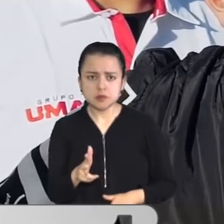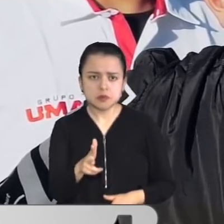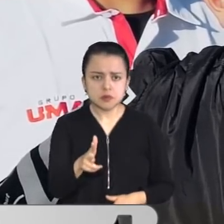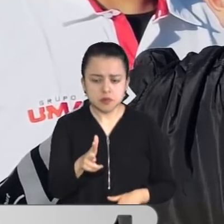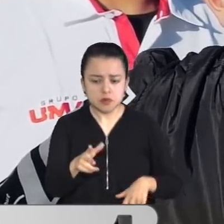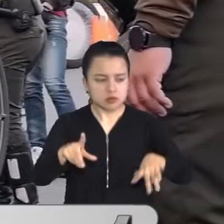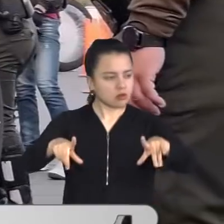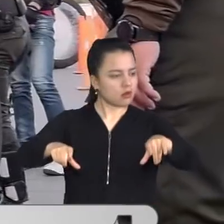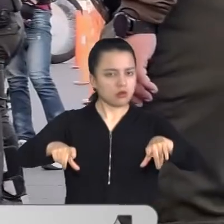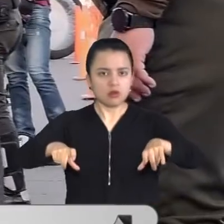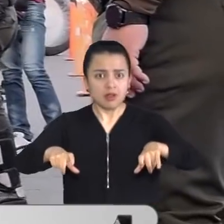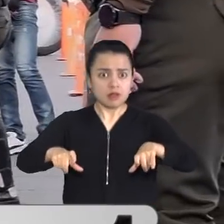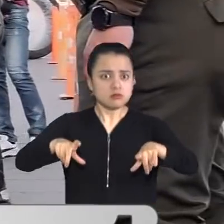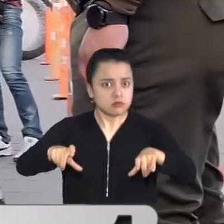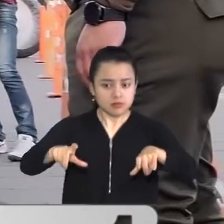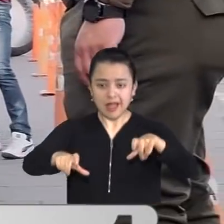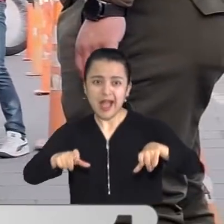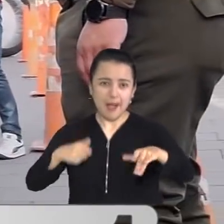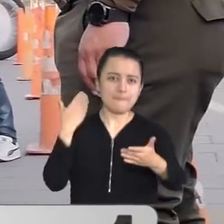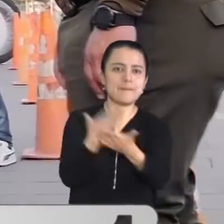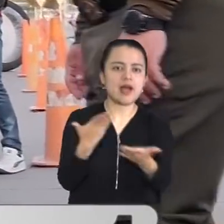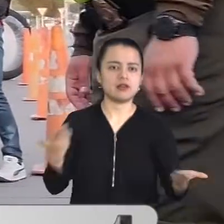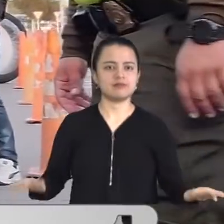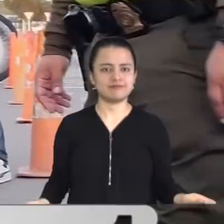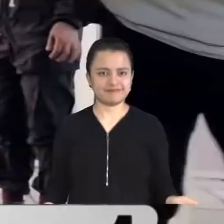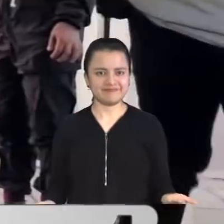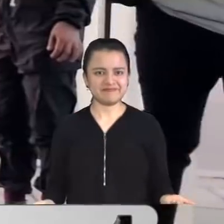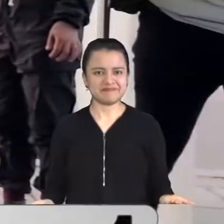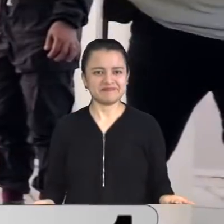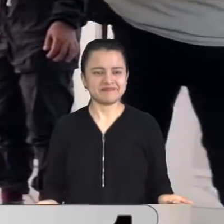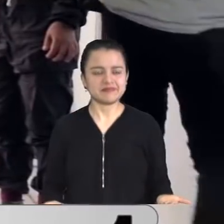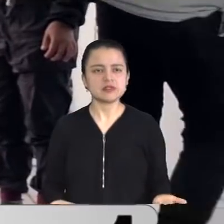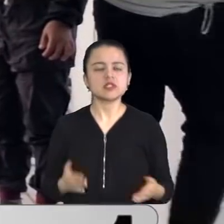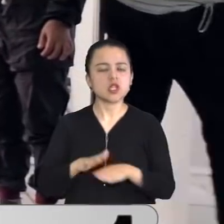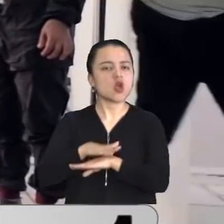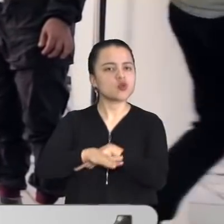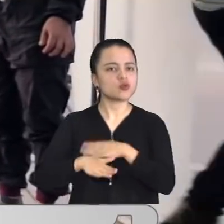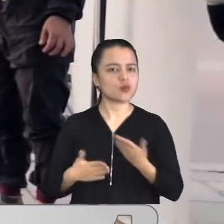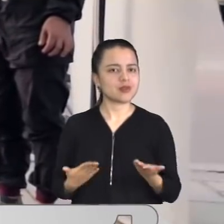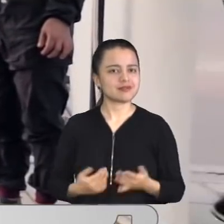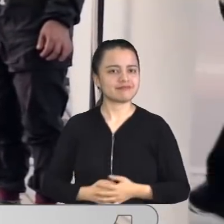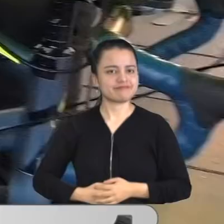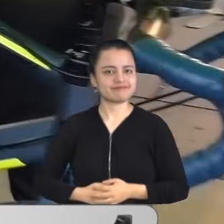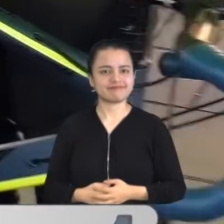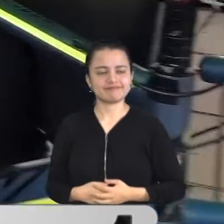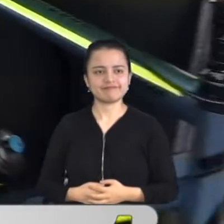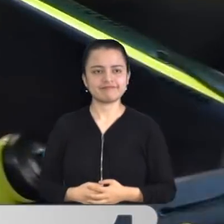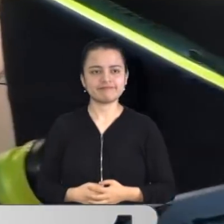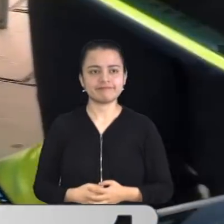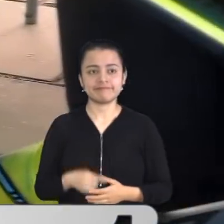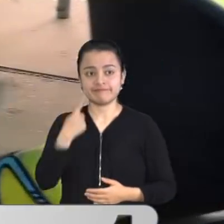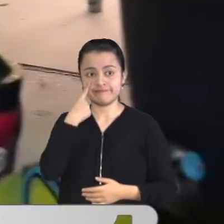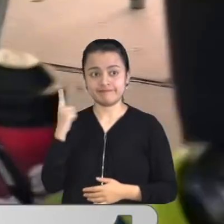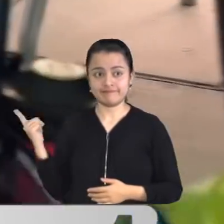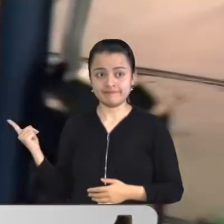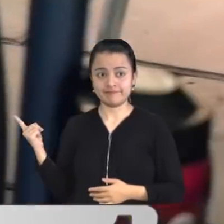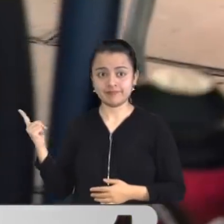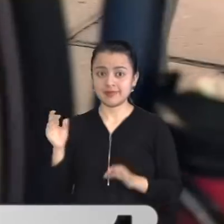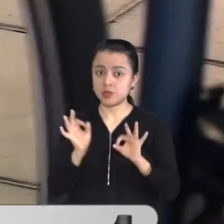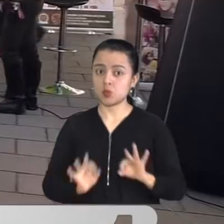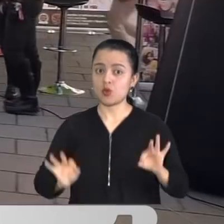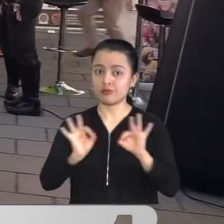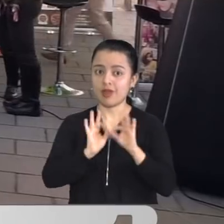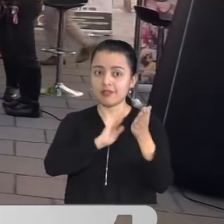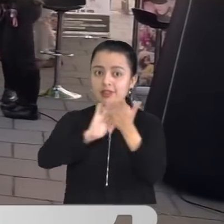carriles mixtos de la vía, donde se presentan los siniestros con este tipo de población. La imposición de comparendos a estos